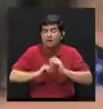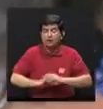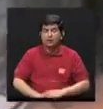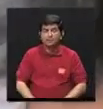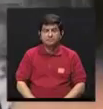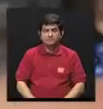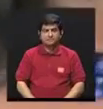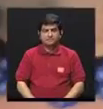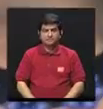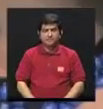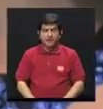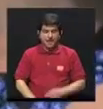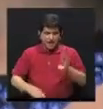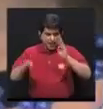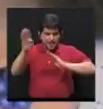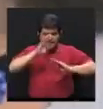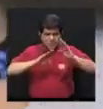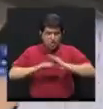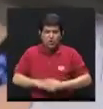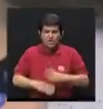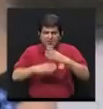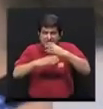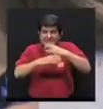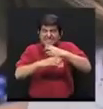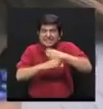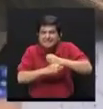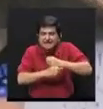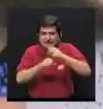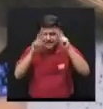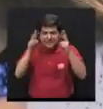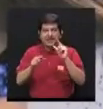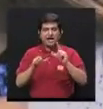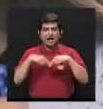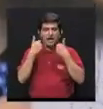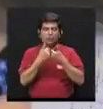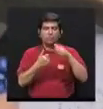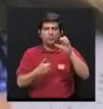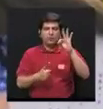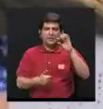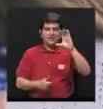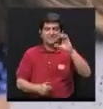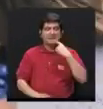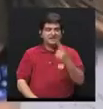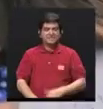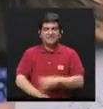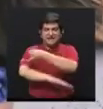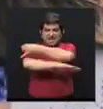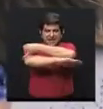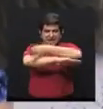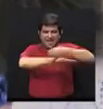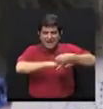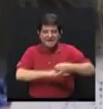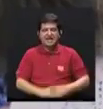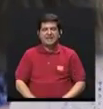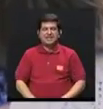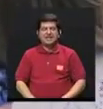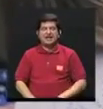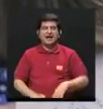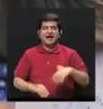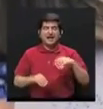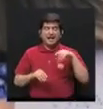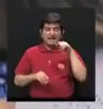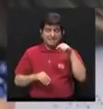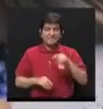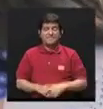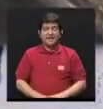La biología sintética es una forma, nosotros en el grupo de TCL les llamamos ingeniería genética extrema. Es una forma de transgénicos,